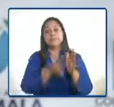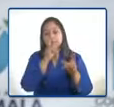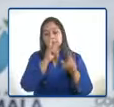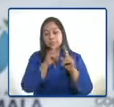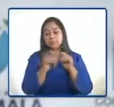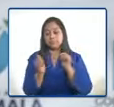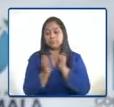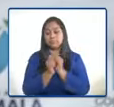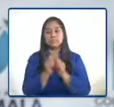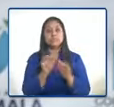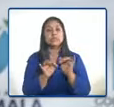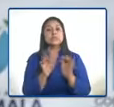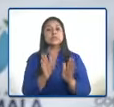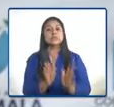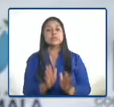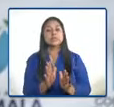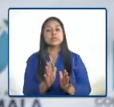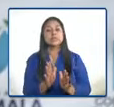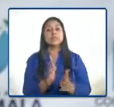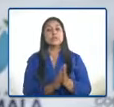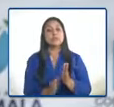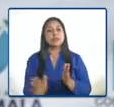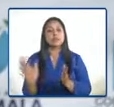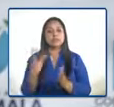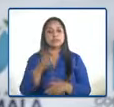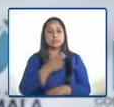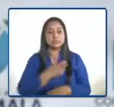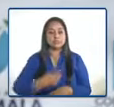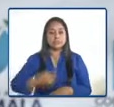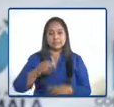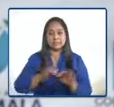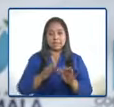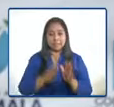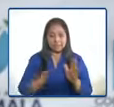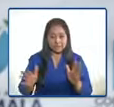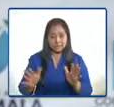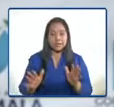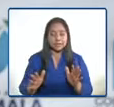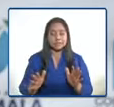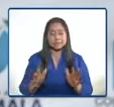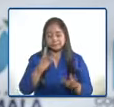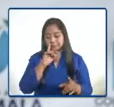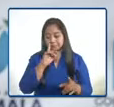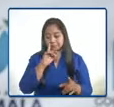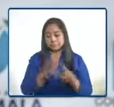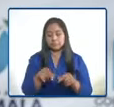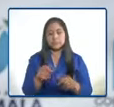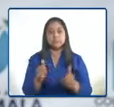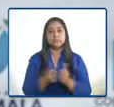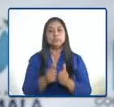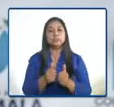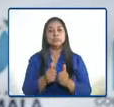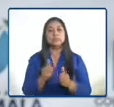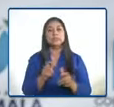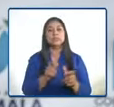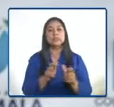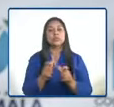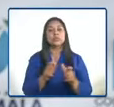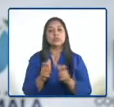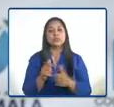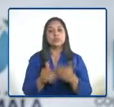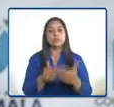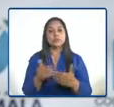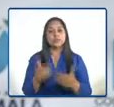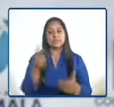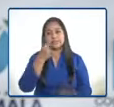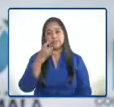la Secretaría de Planificación y Programación de la Presidencia, SEGEPLAN, y con la Secretaría de Coordinación Ejecutiva.